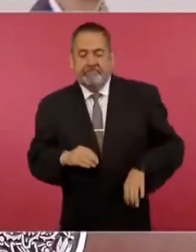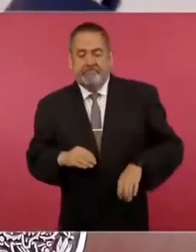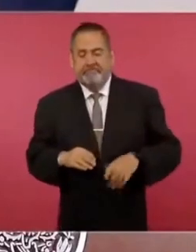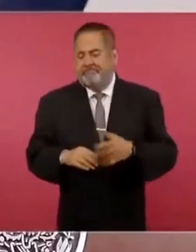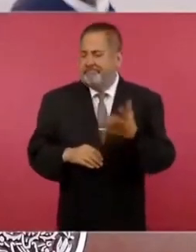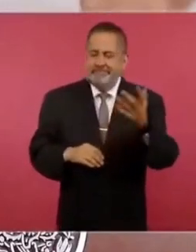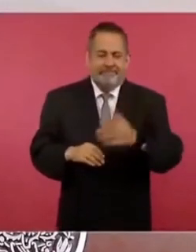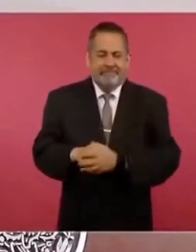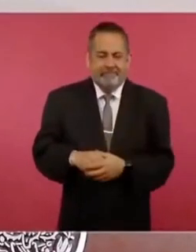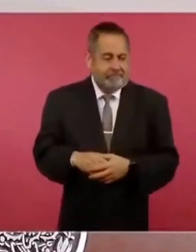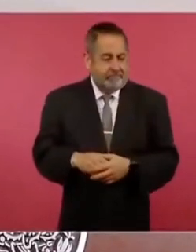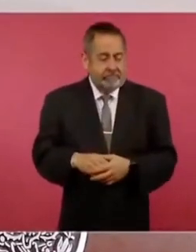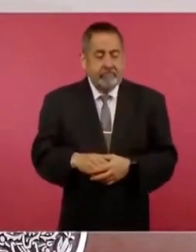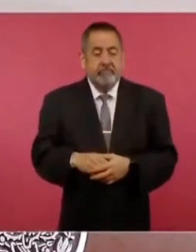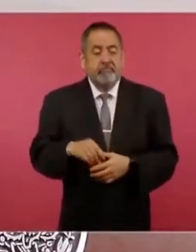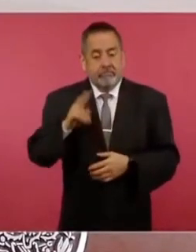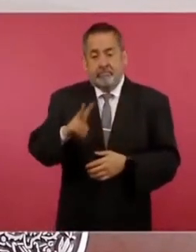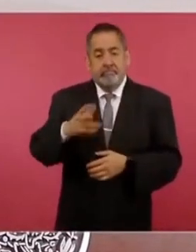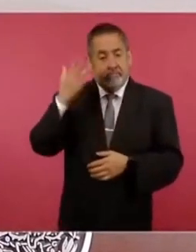estaba al servicio